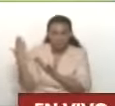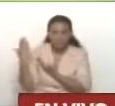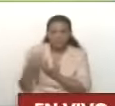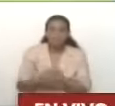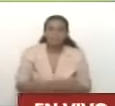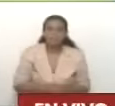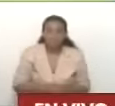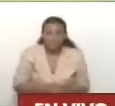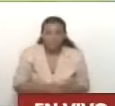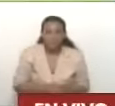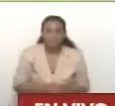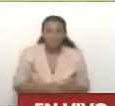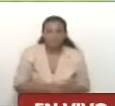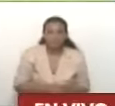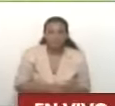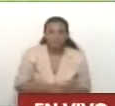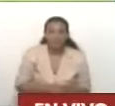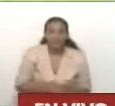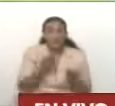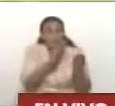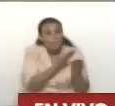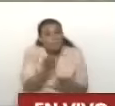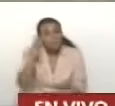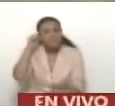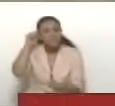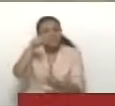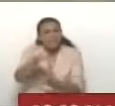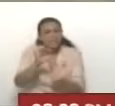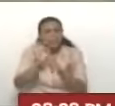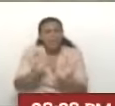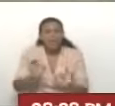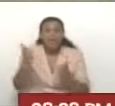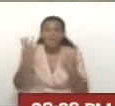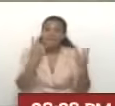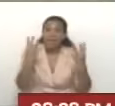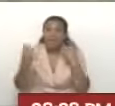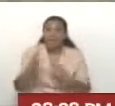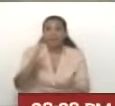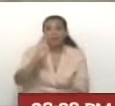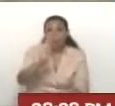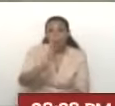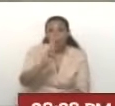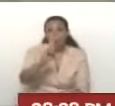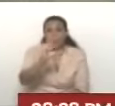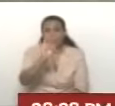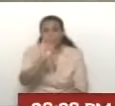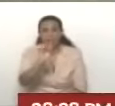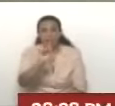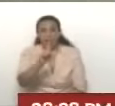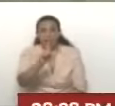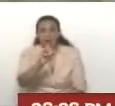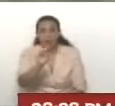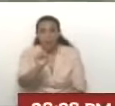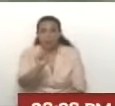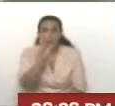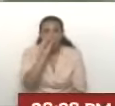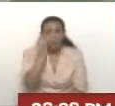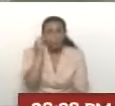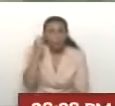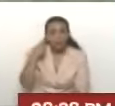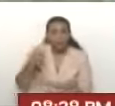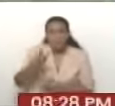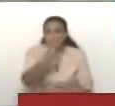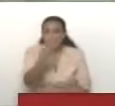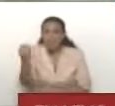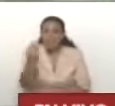Así. Lo invito directamente para una feria de búfala y de búfalos que va a haber en La Carlota el